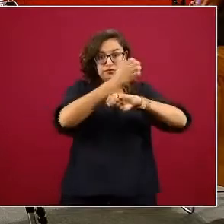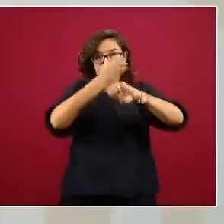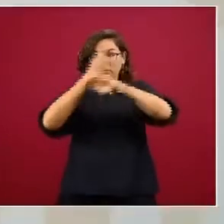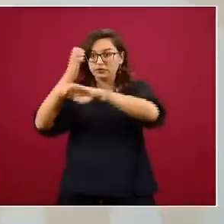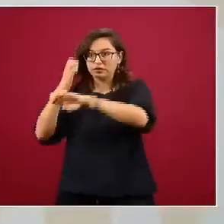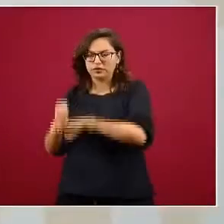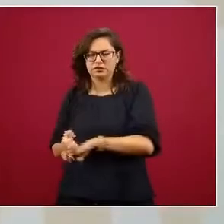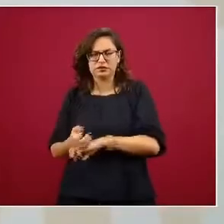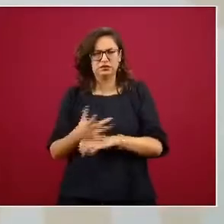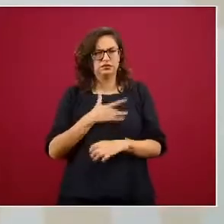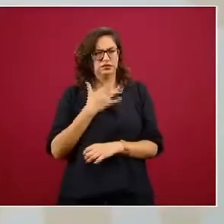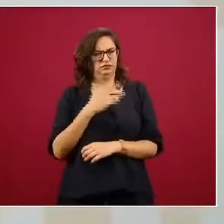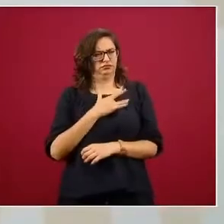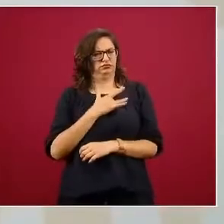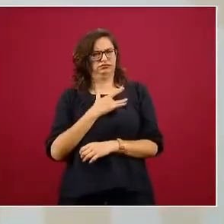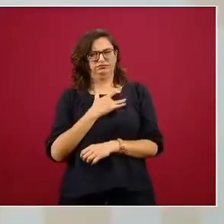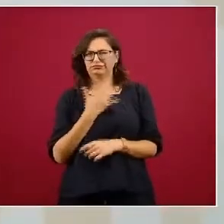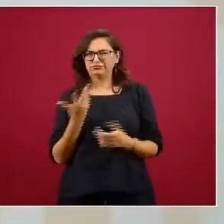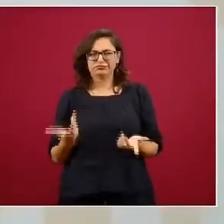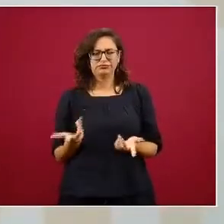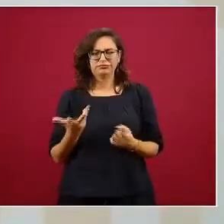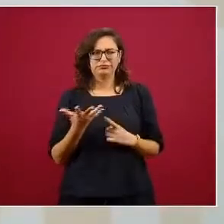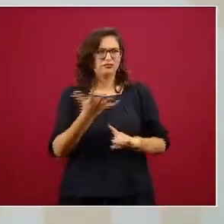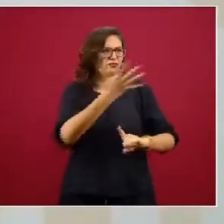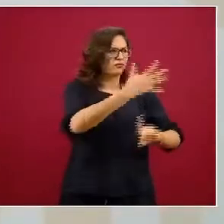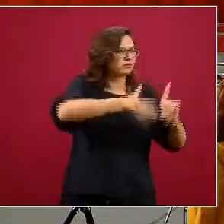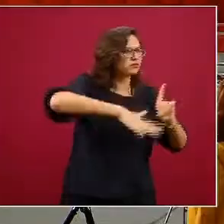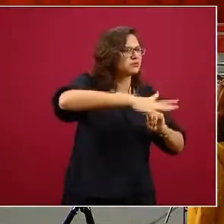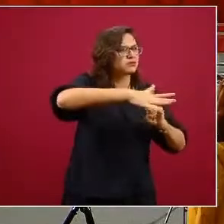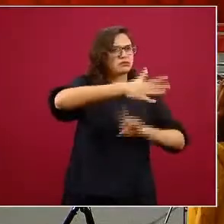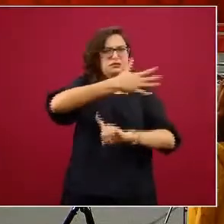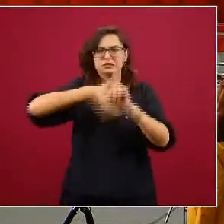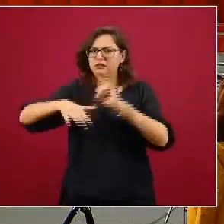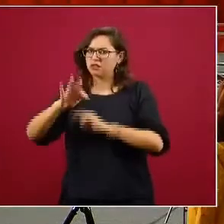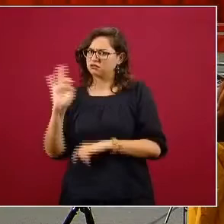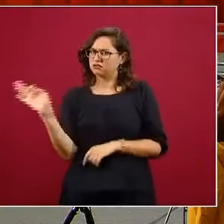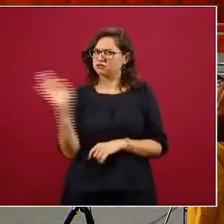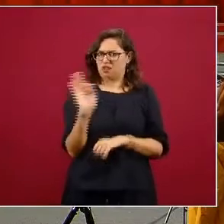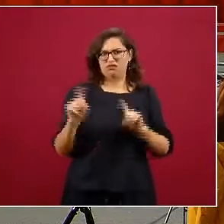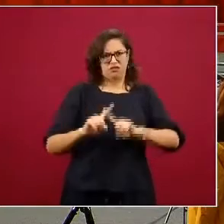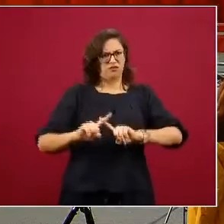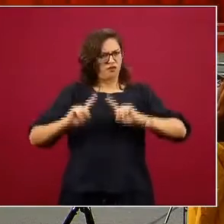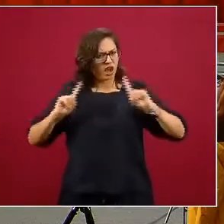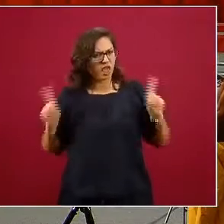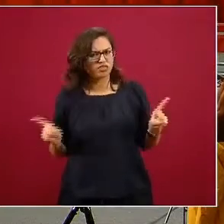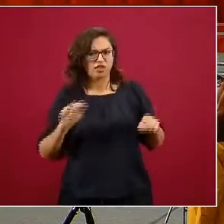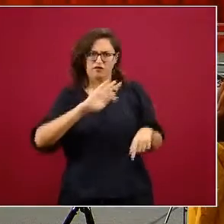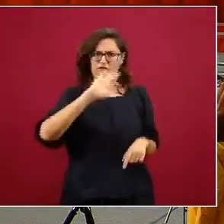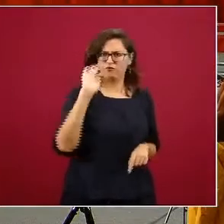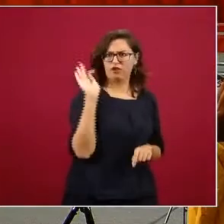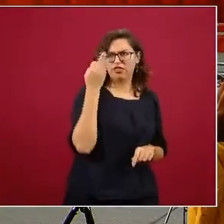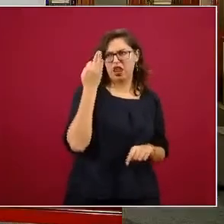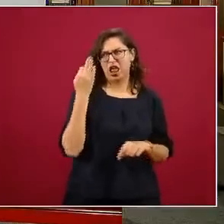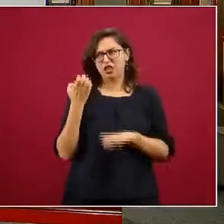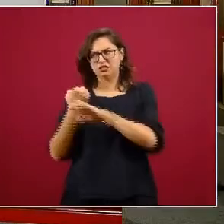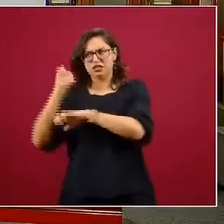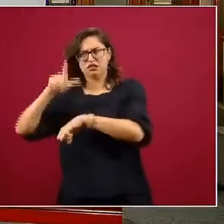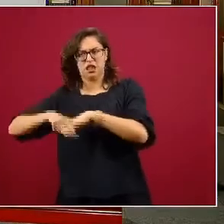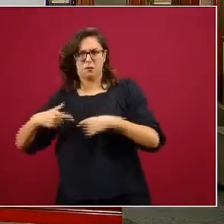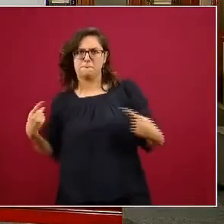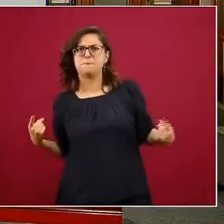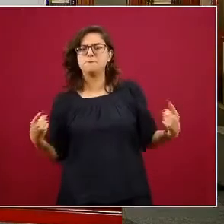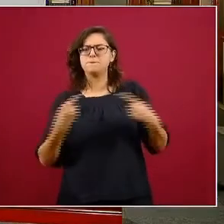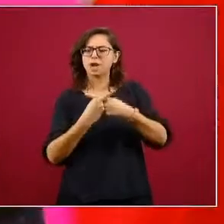con mayor claridad las condiciones en las que podrían diferir lo federal de lo estatal,